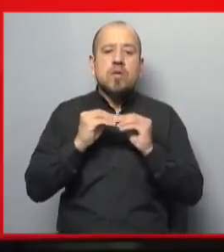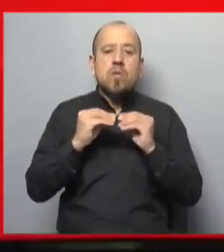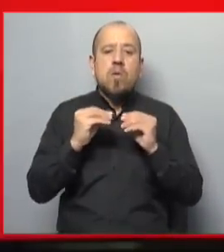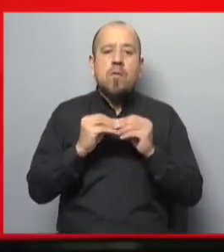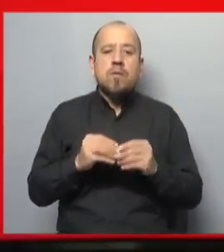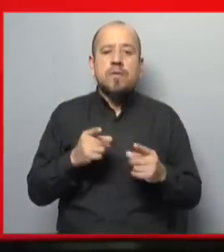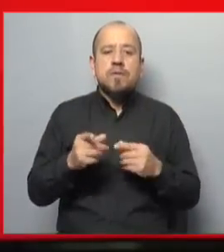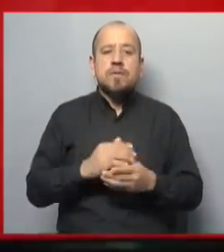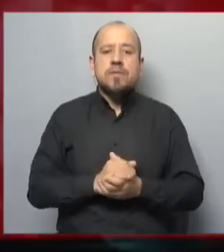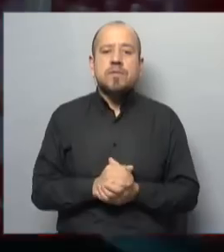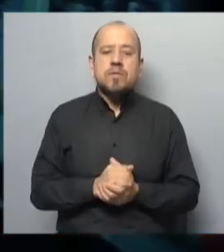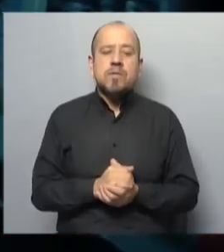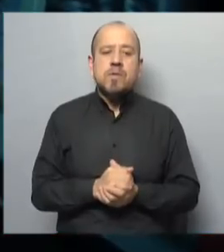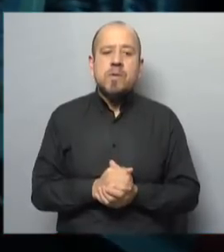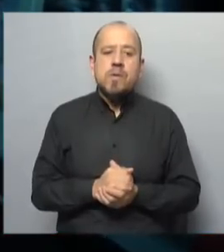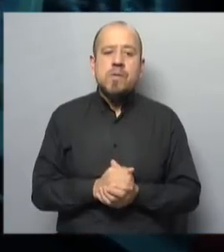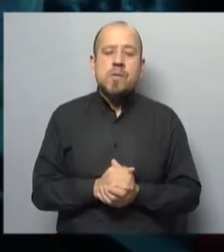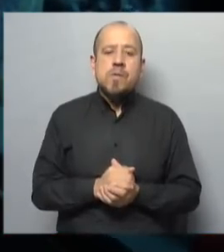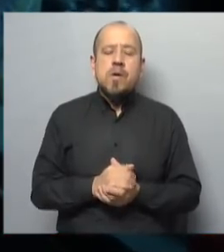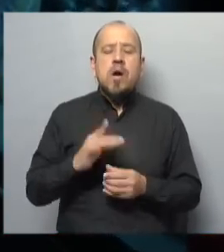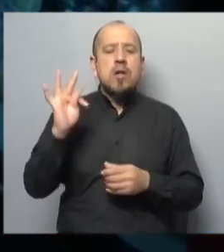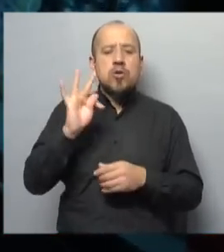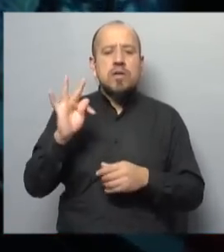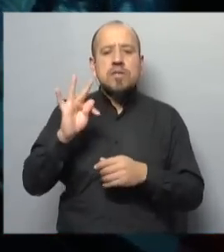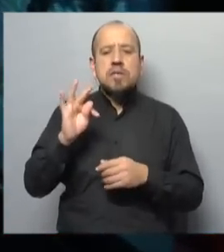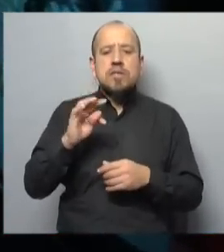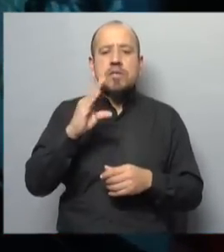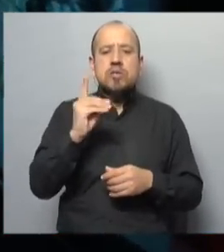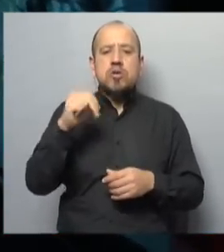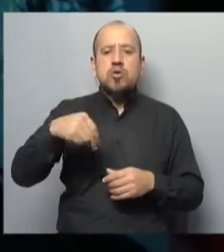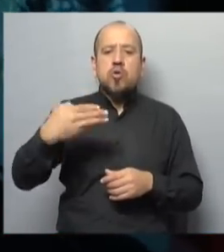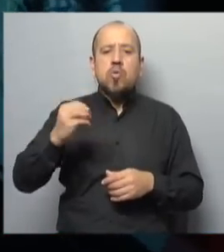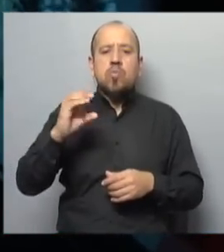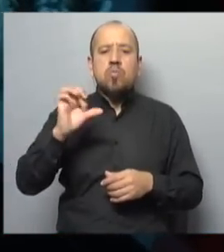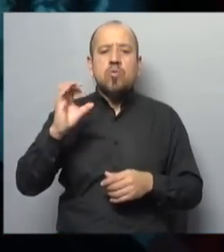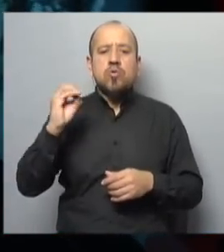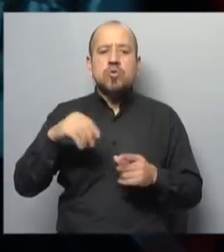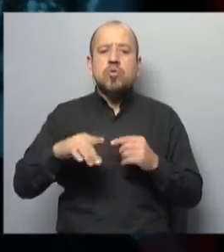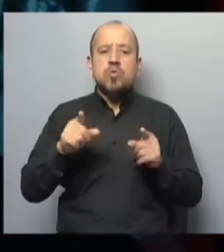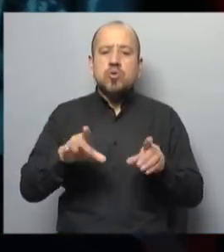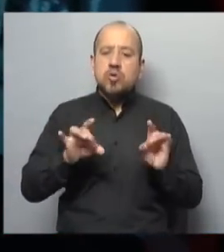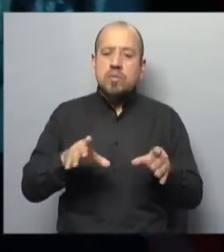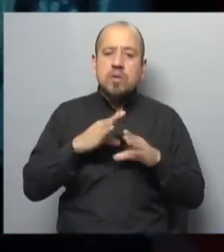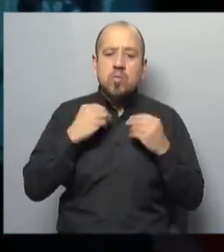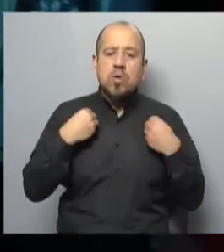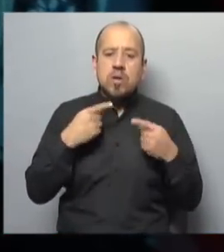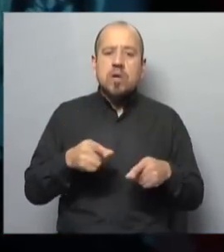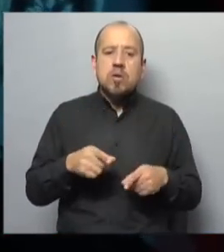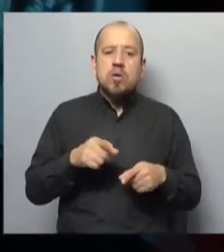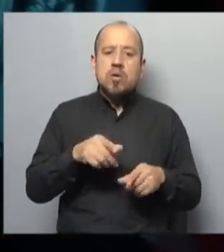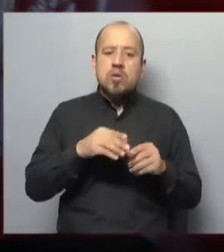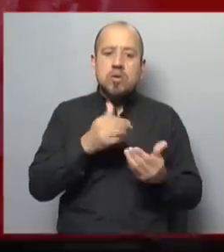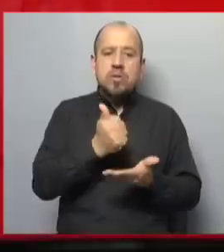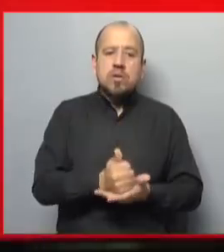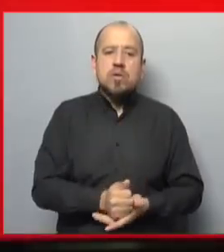soltero en los talleres de la escuela la escuela era pupilo los pupilos